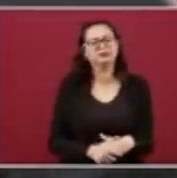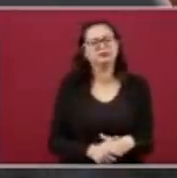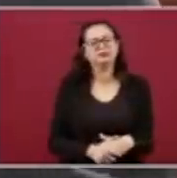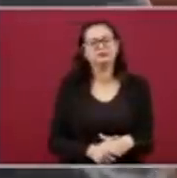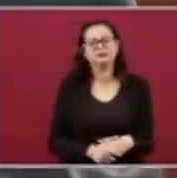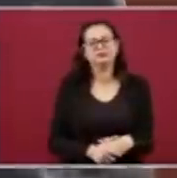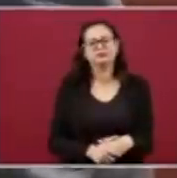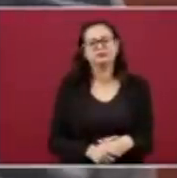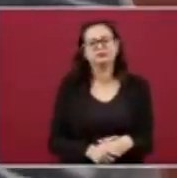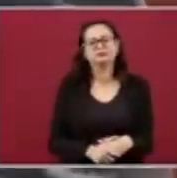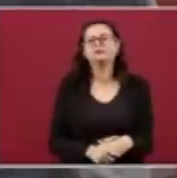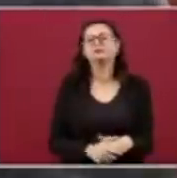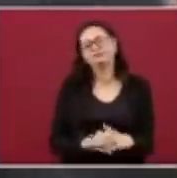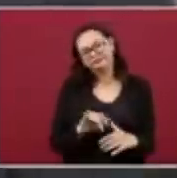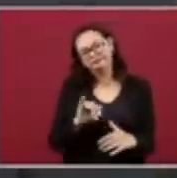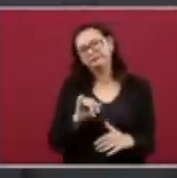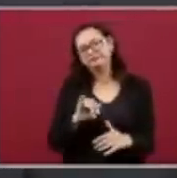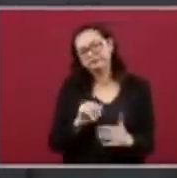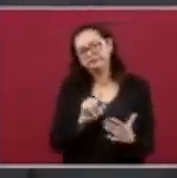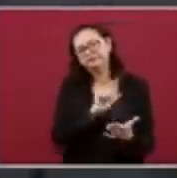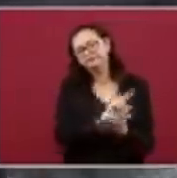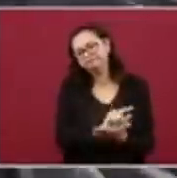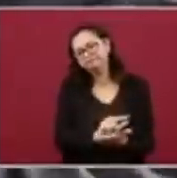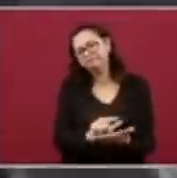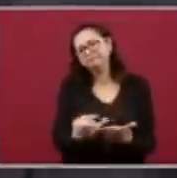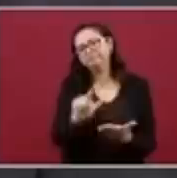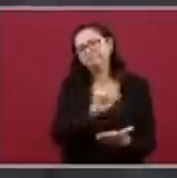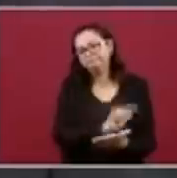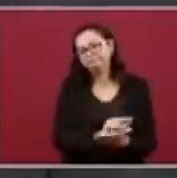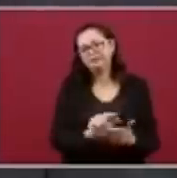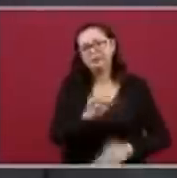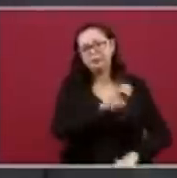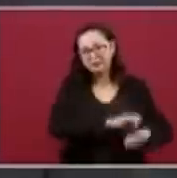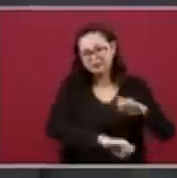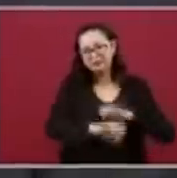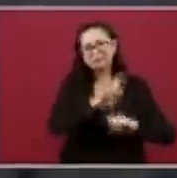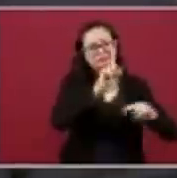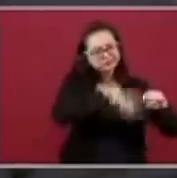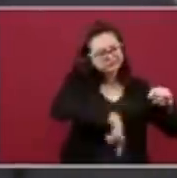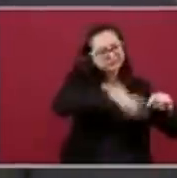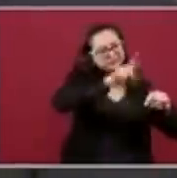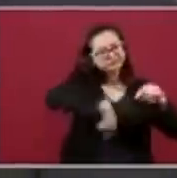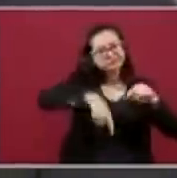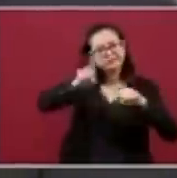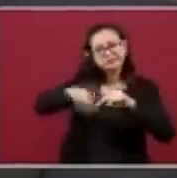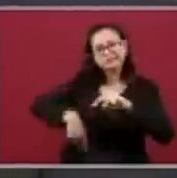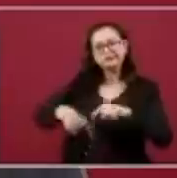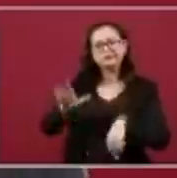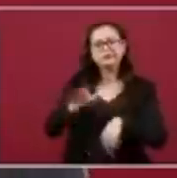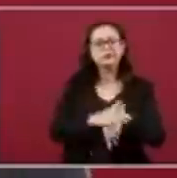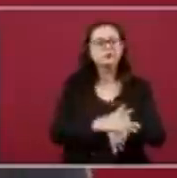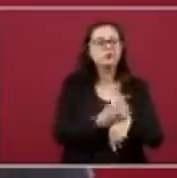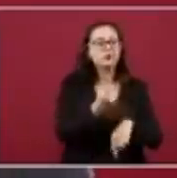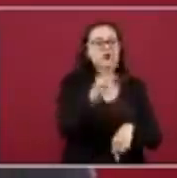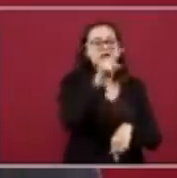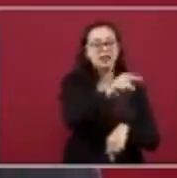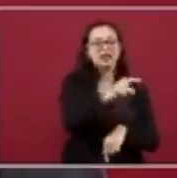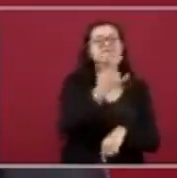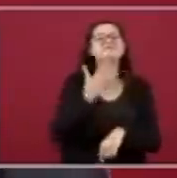Estamos limpiando esa empresa porque es la que compra los